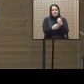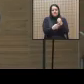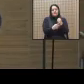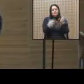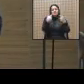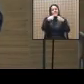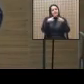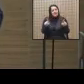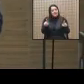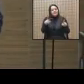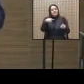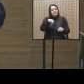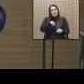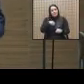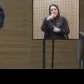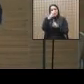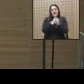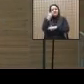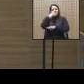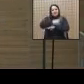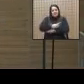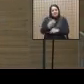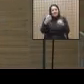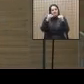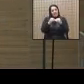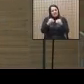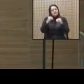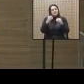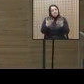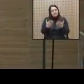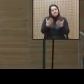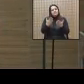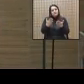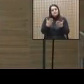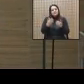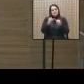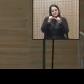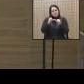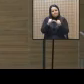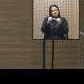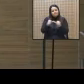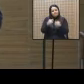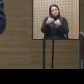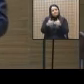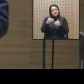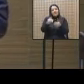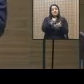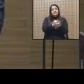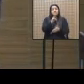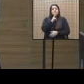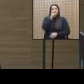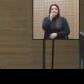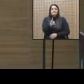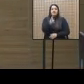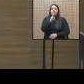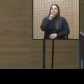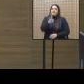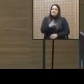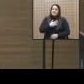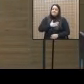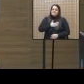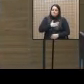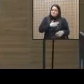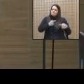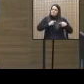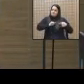pero seré cada día más vehemente en esa realidad. Una realidad que me duele en el